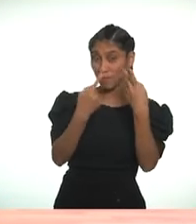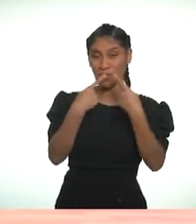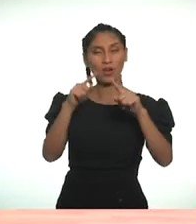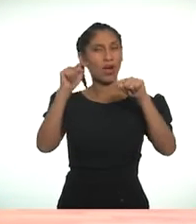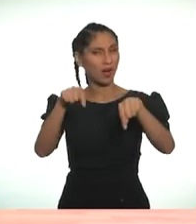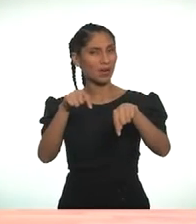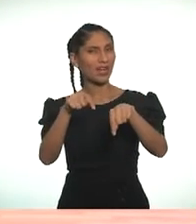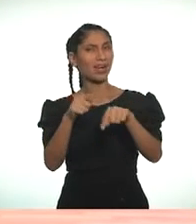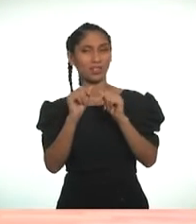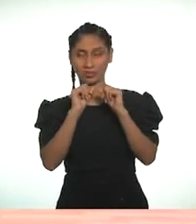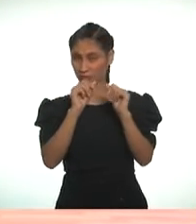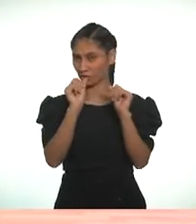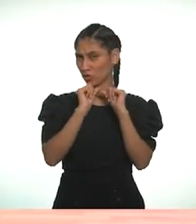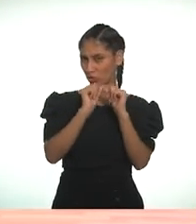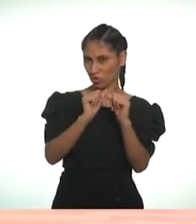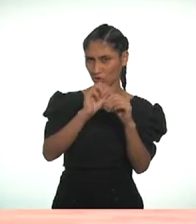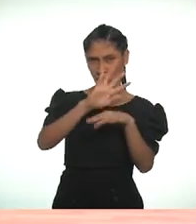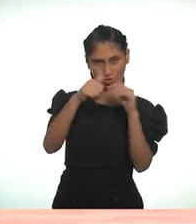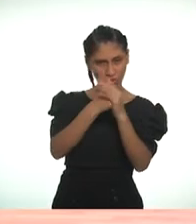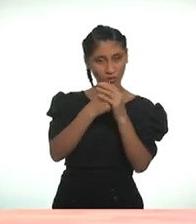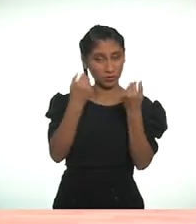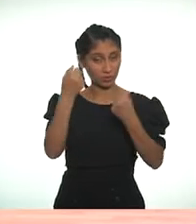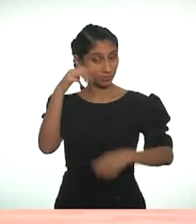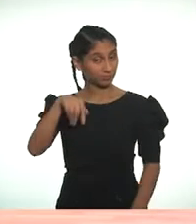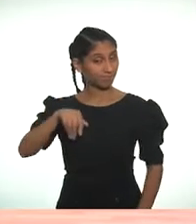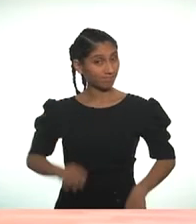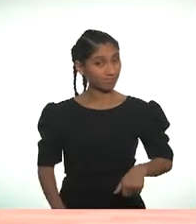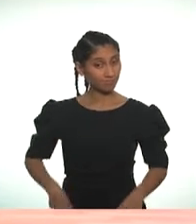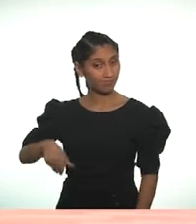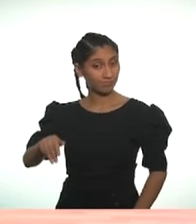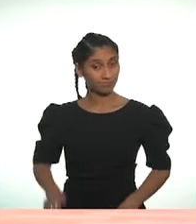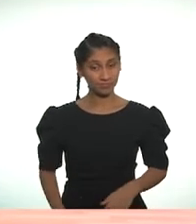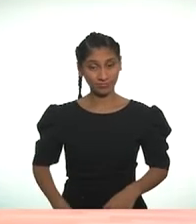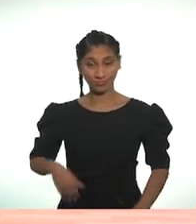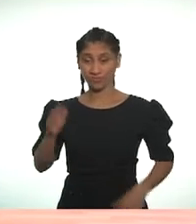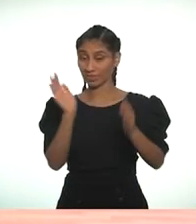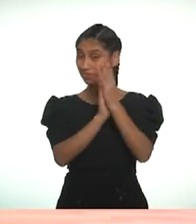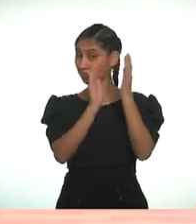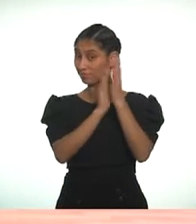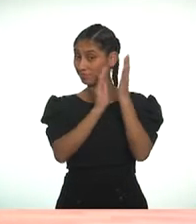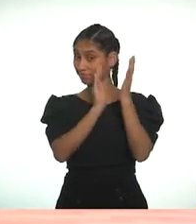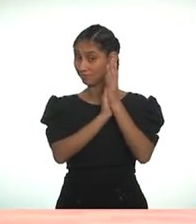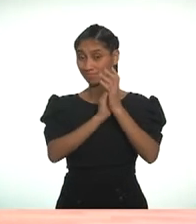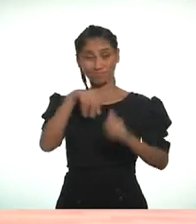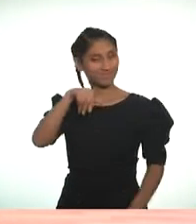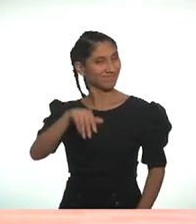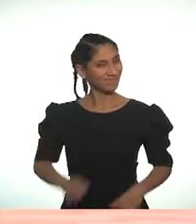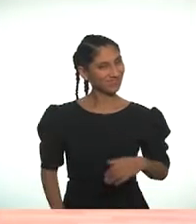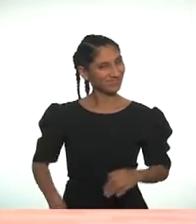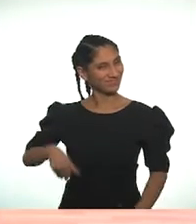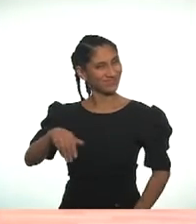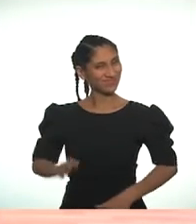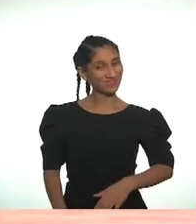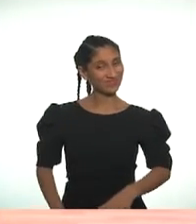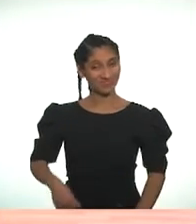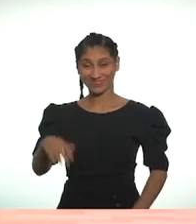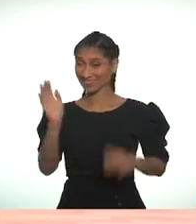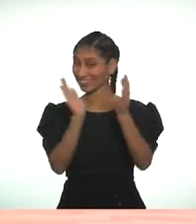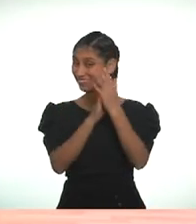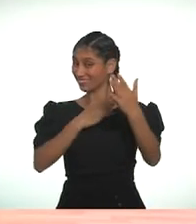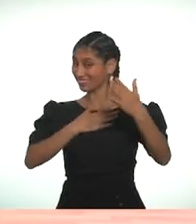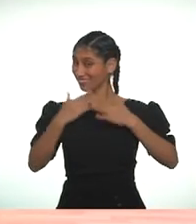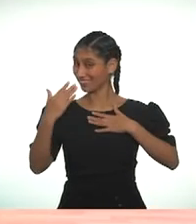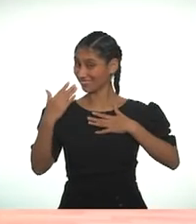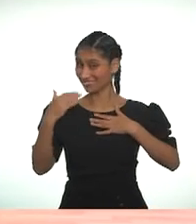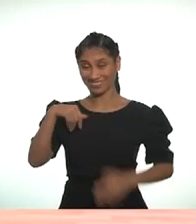¿ya? Pero ahora seguido. Mira. Yo no como rocoto. Yo no como